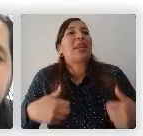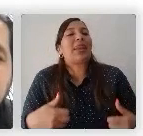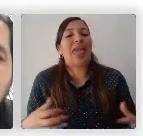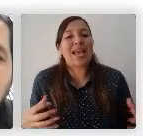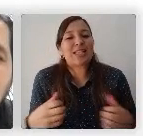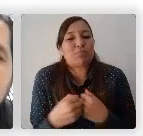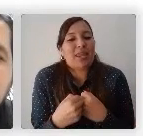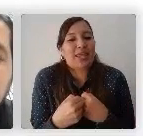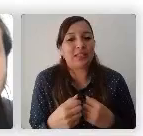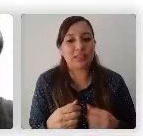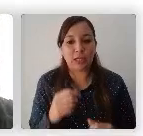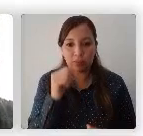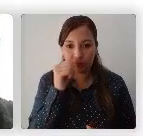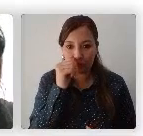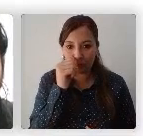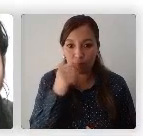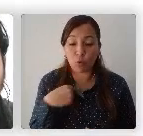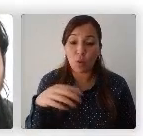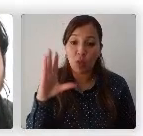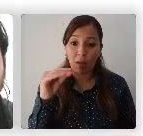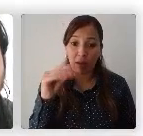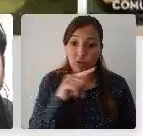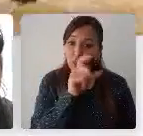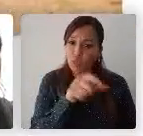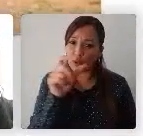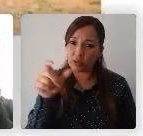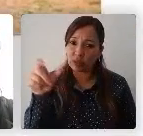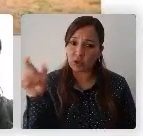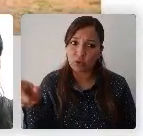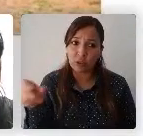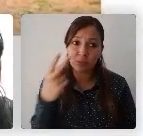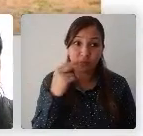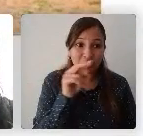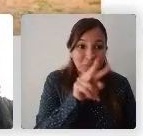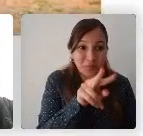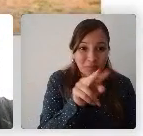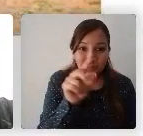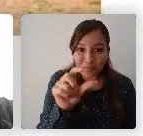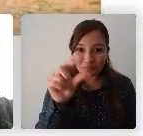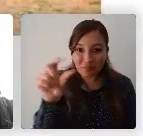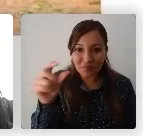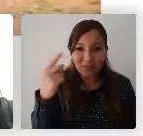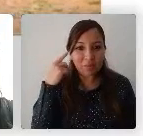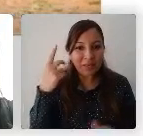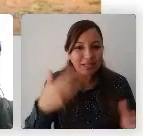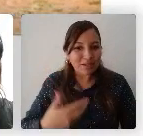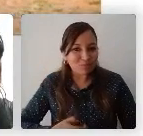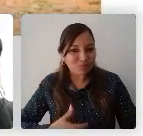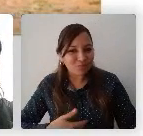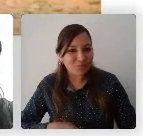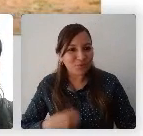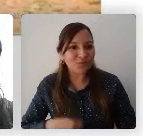Entonces, cuando hablamos de todos estos elementos que acabamos de ver, hablamos pues también de lo importante que